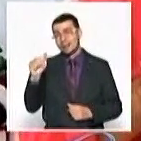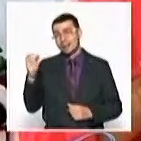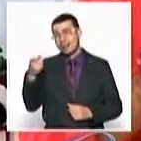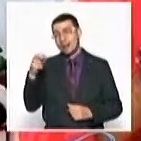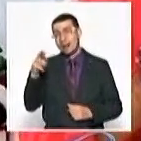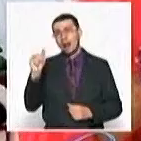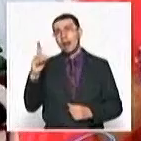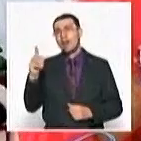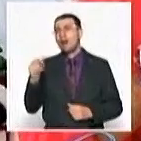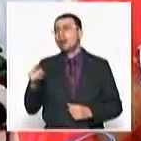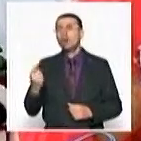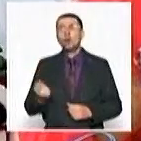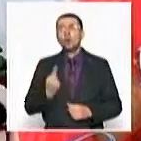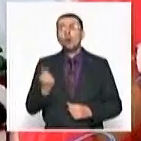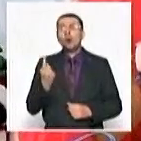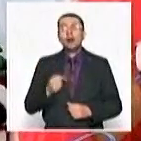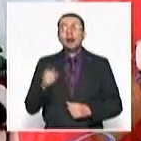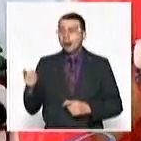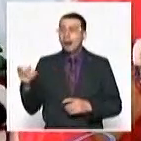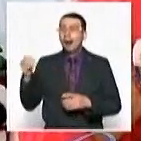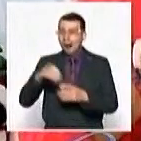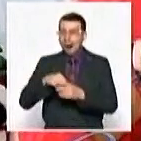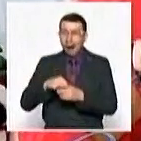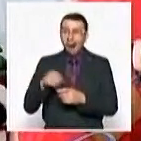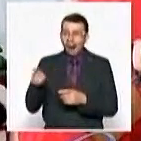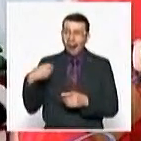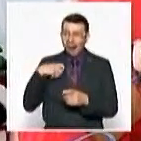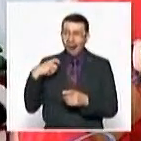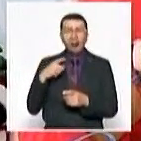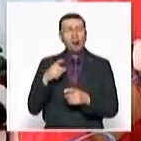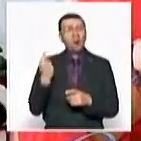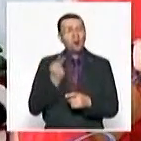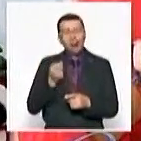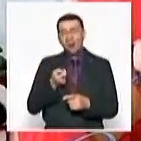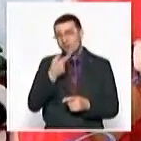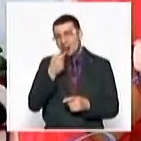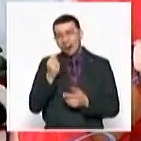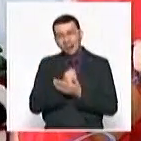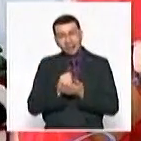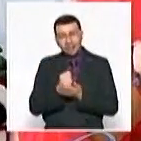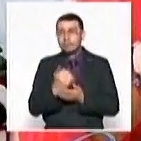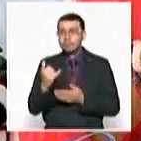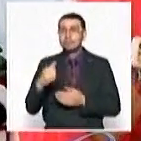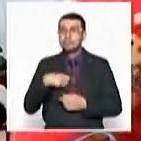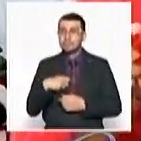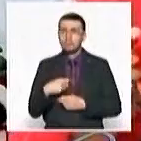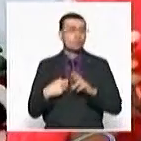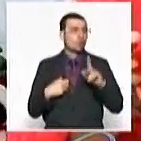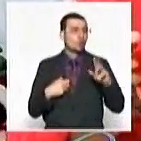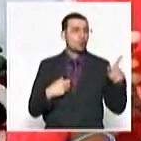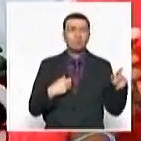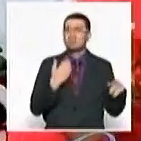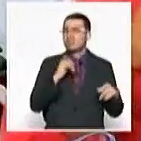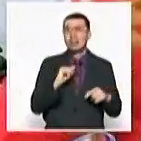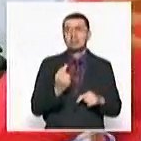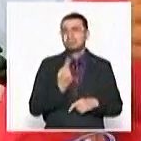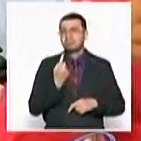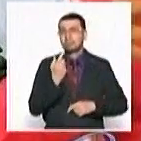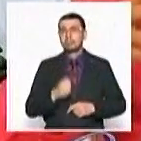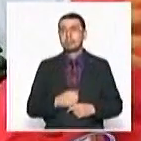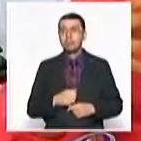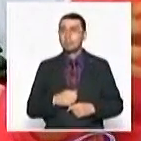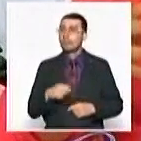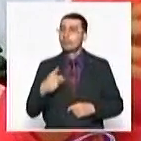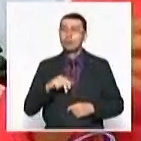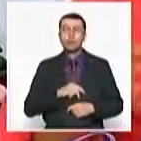el mercado que viene con usbómica, que es la cáscara sagrada que producimos nosotros, porque el resto viene sola. Lo que hacemos es tratar